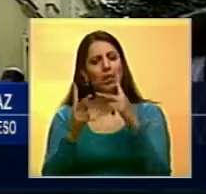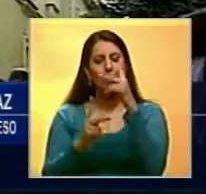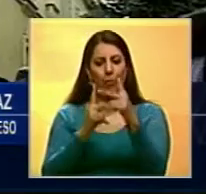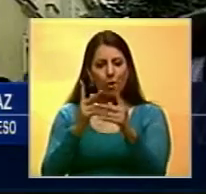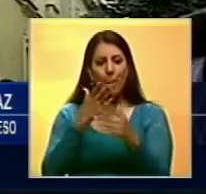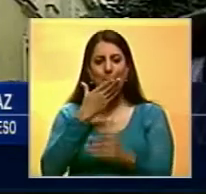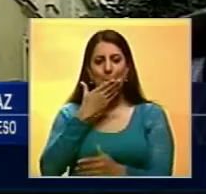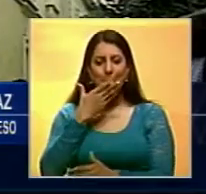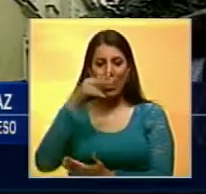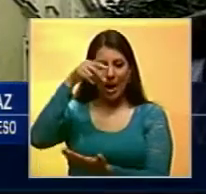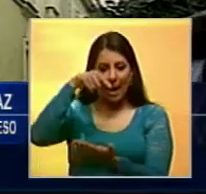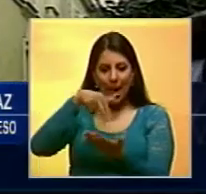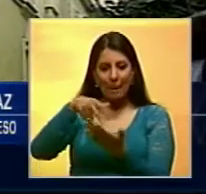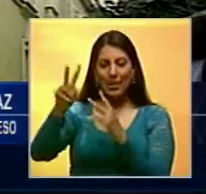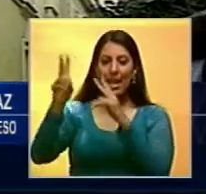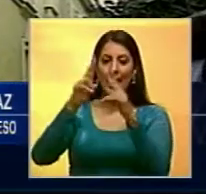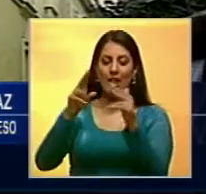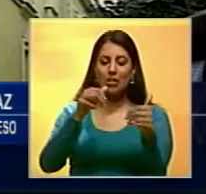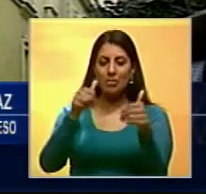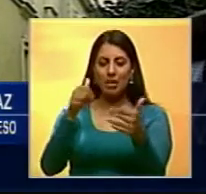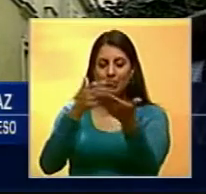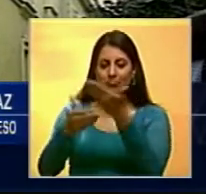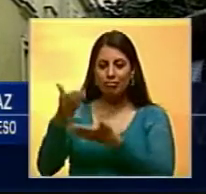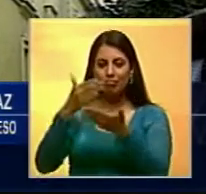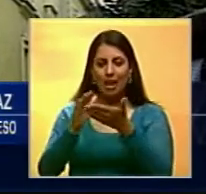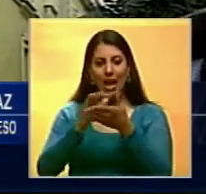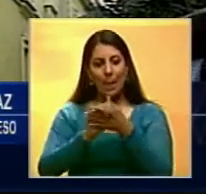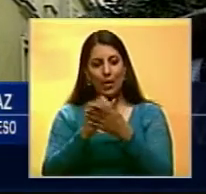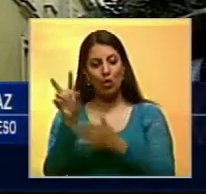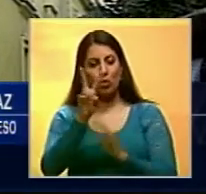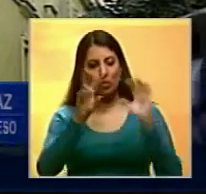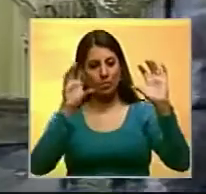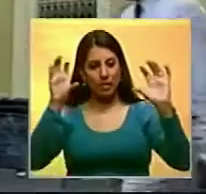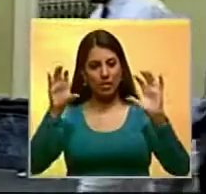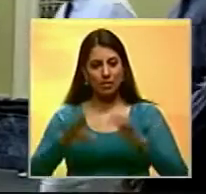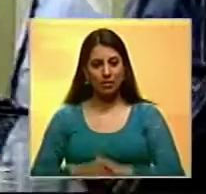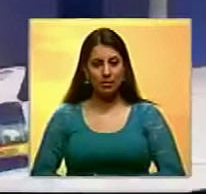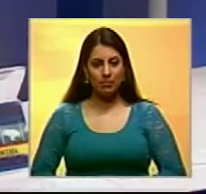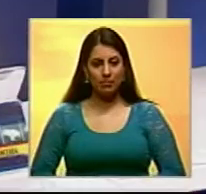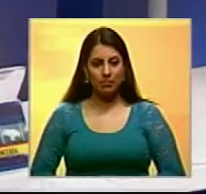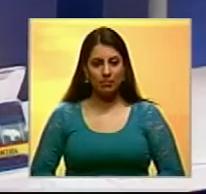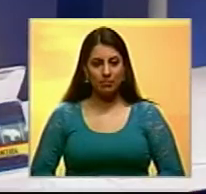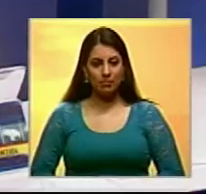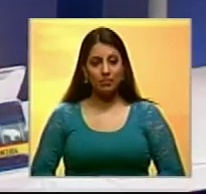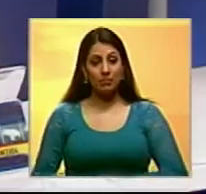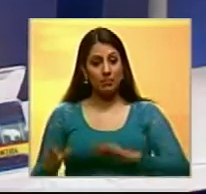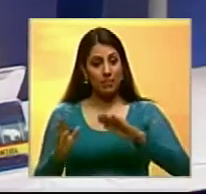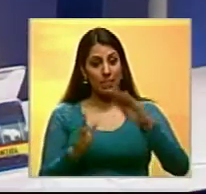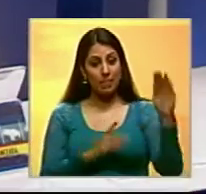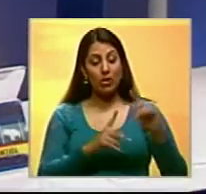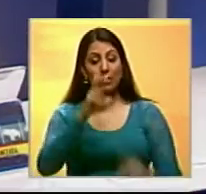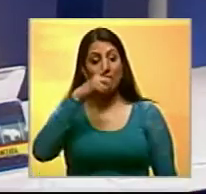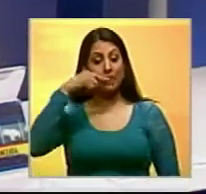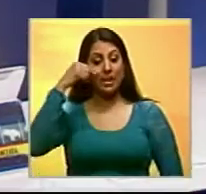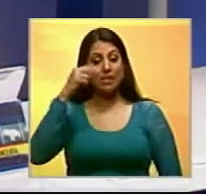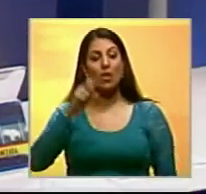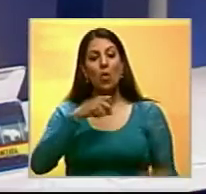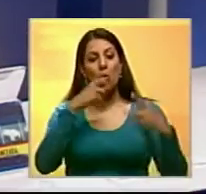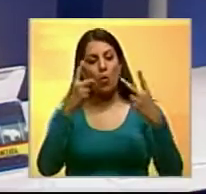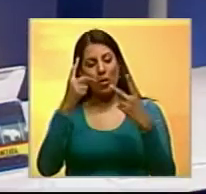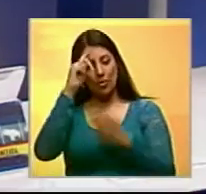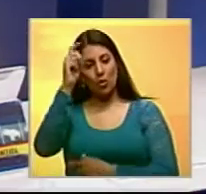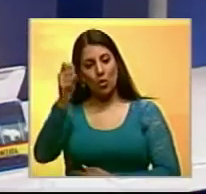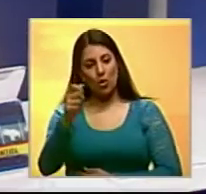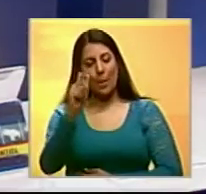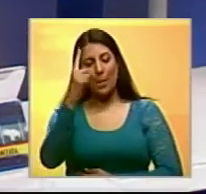proseguir el camino de las buenas relaciones de cooperación y amistad entre ambas naciones. Y en Francia se realizó la